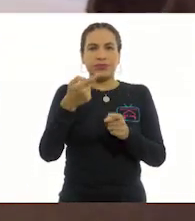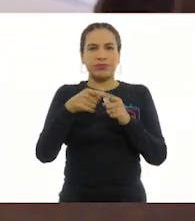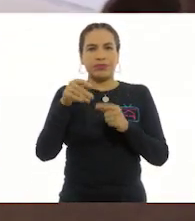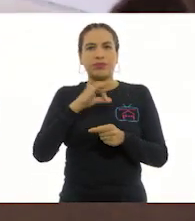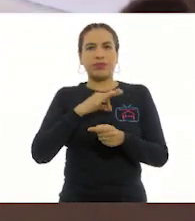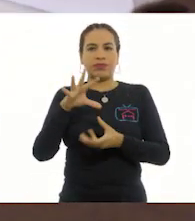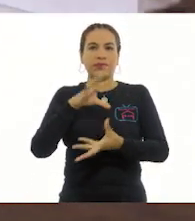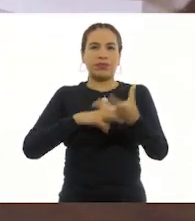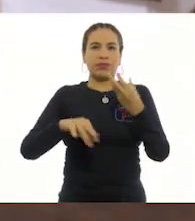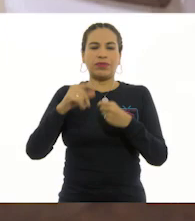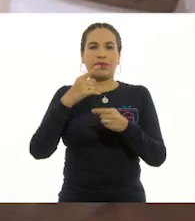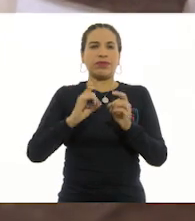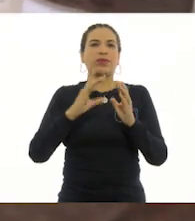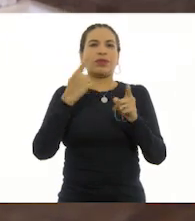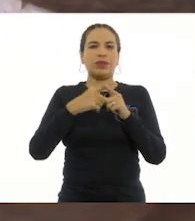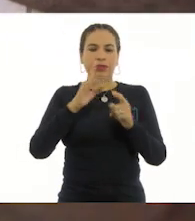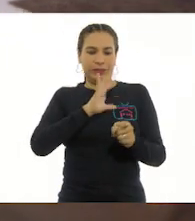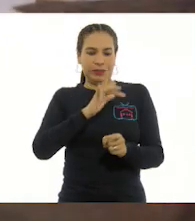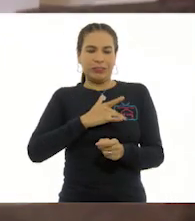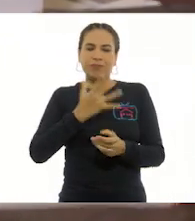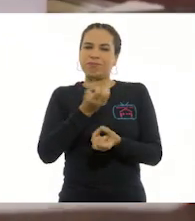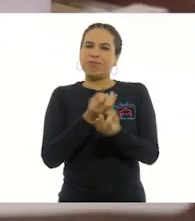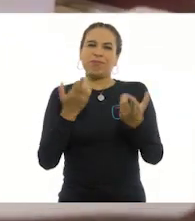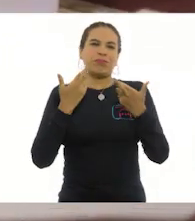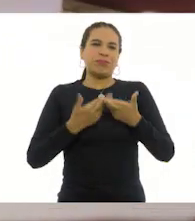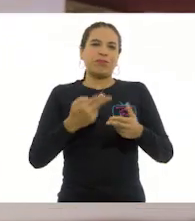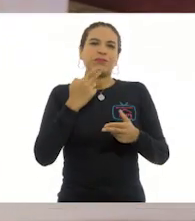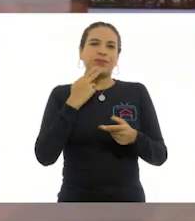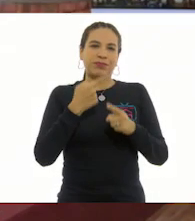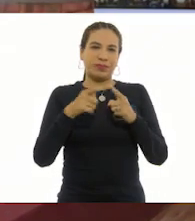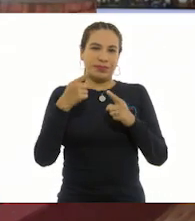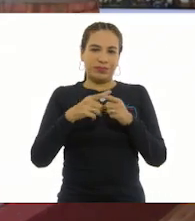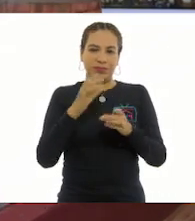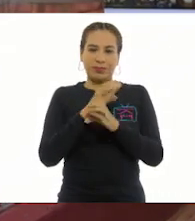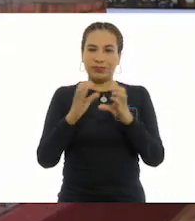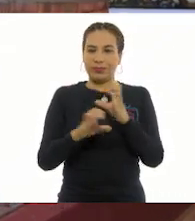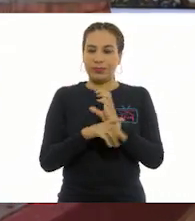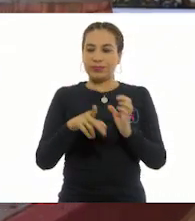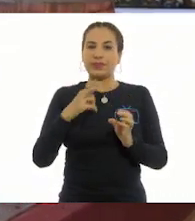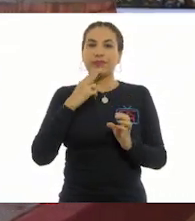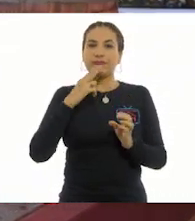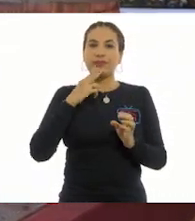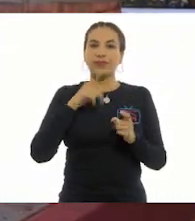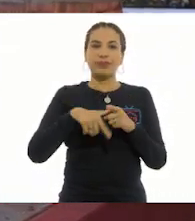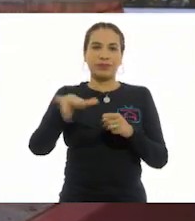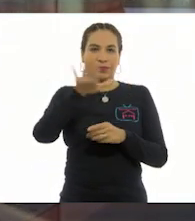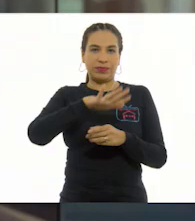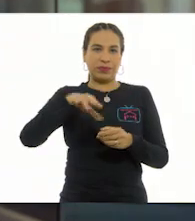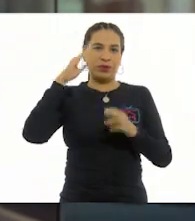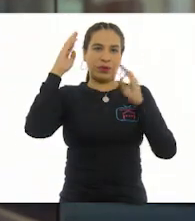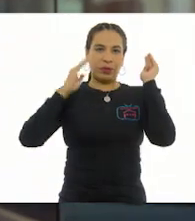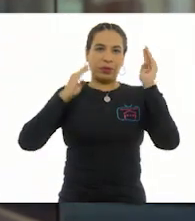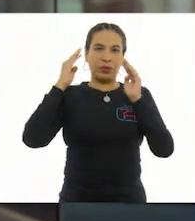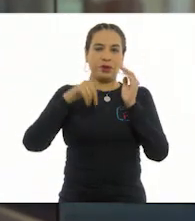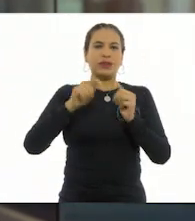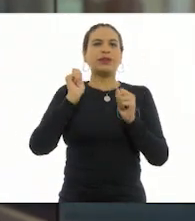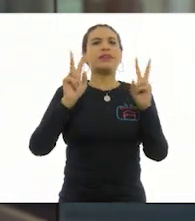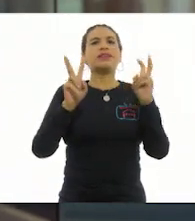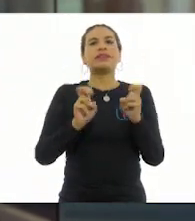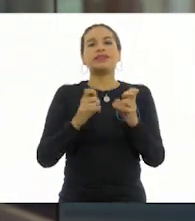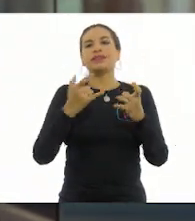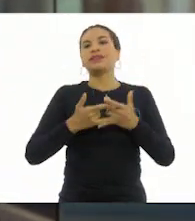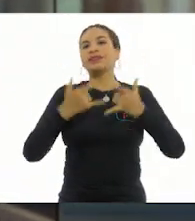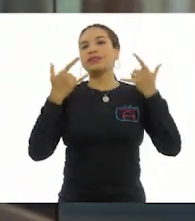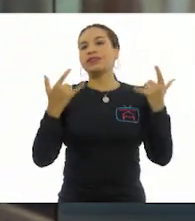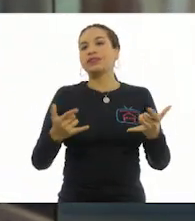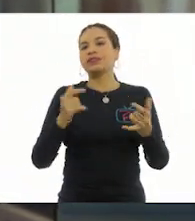fuera conformando una notable colección de todo tipo de utensilios e instrumentos. Son el alma de este museo. Su eje temático es la